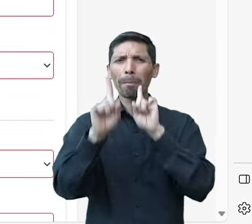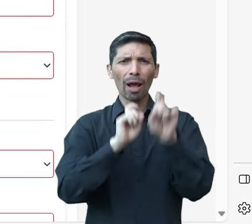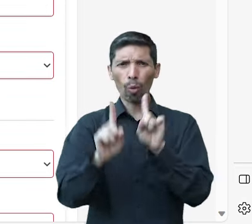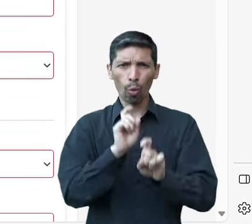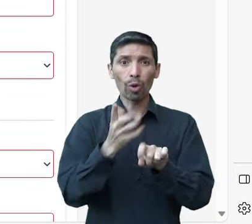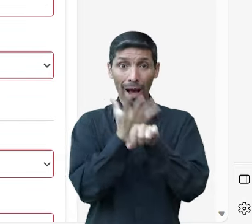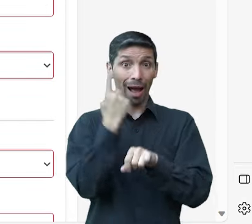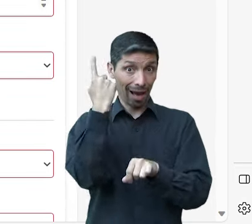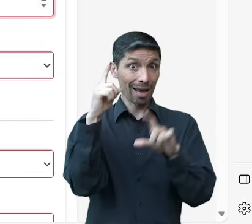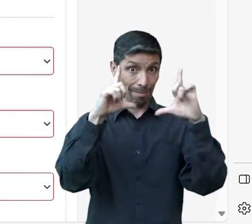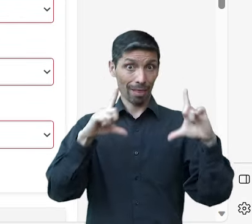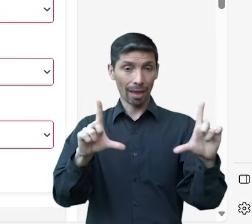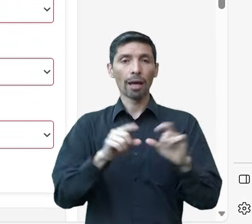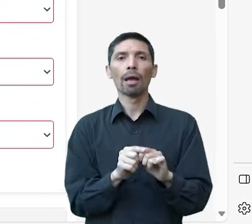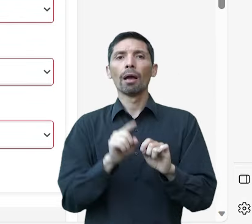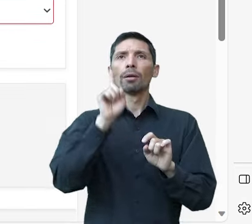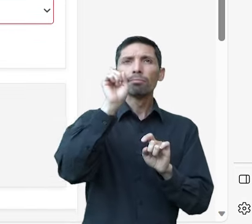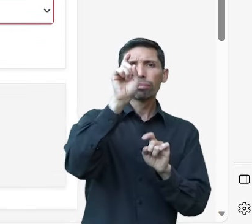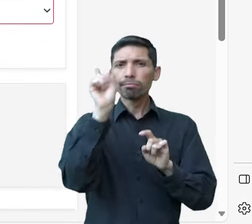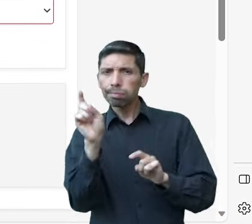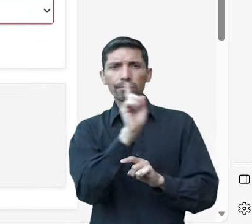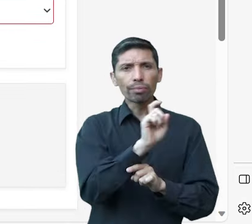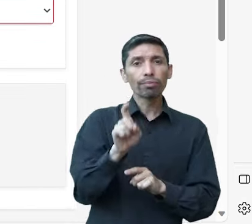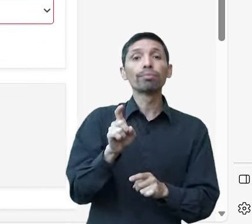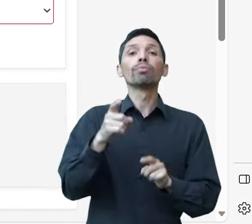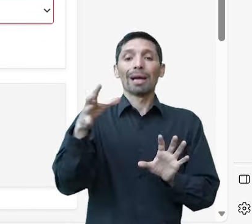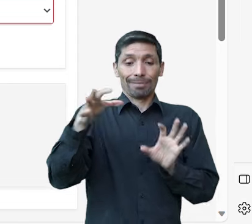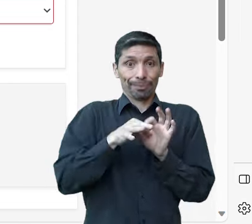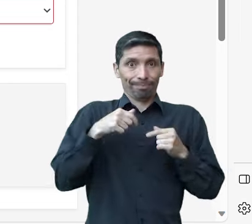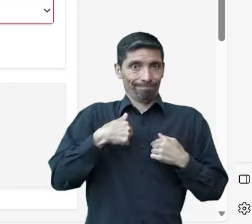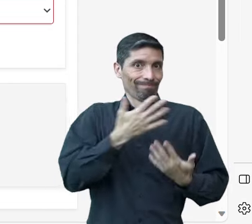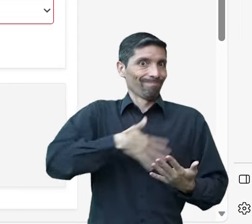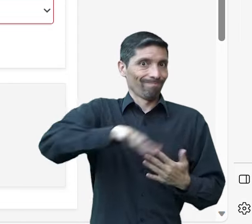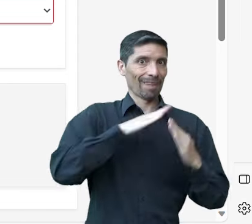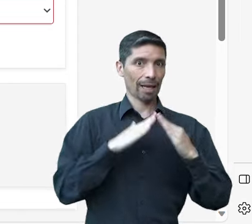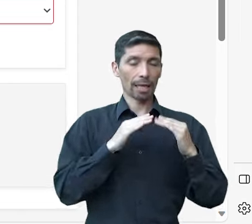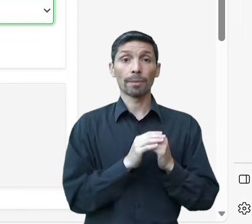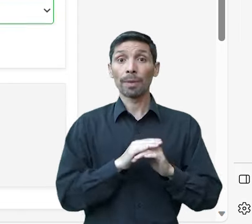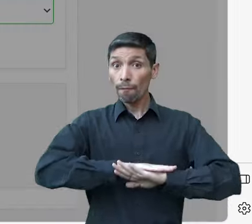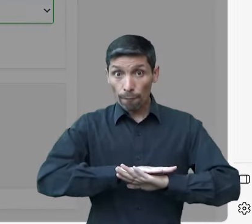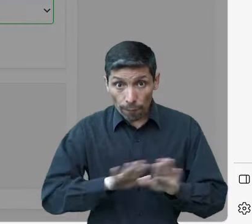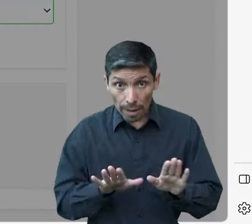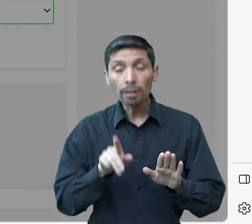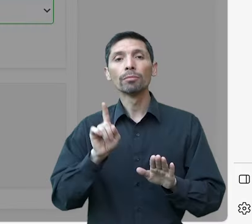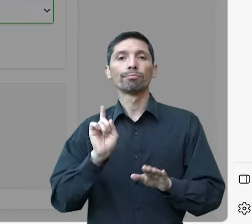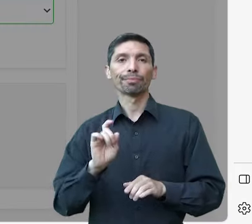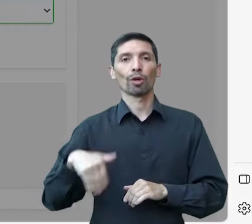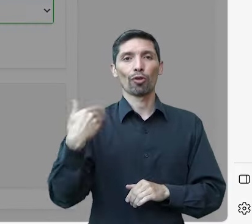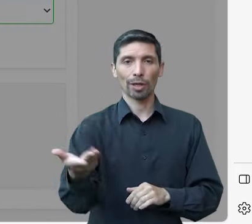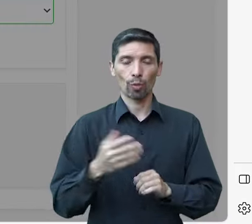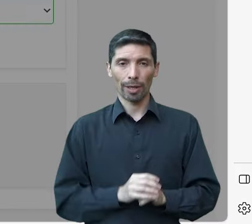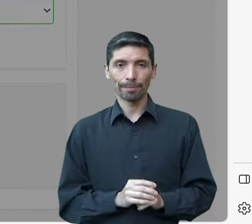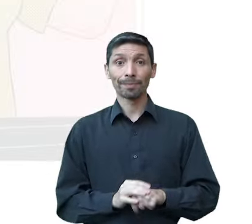responder todas las preguntas que se indican en la pantalla, seleccionando la alternativa que corresponda. Al terminar,